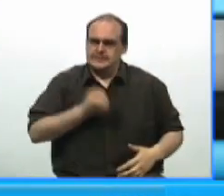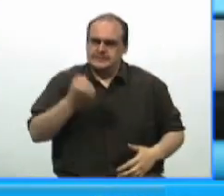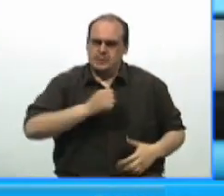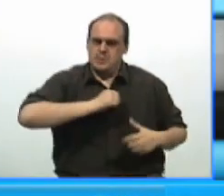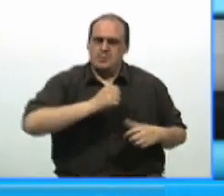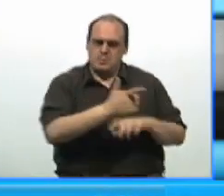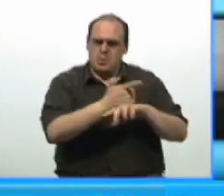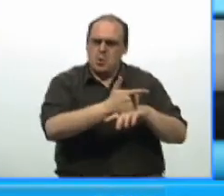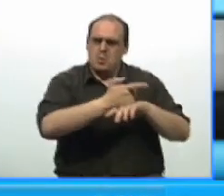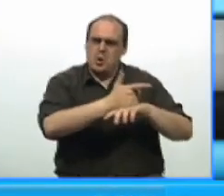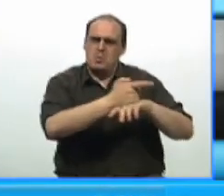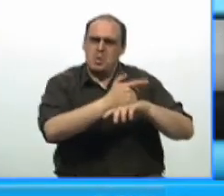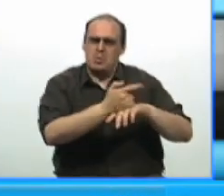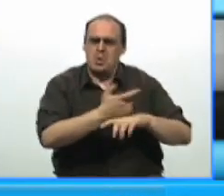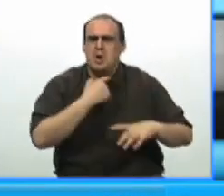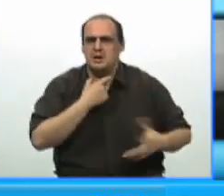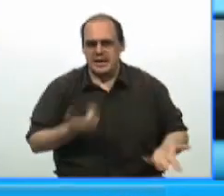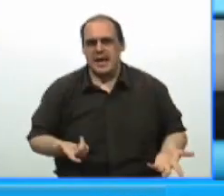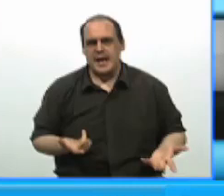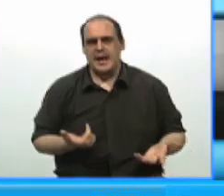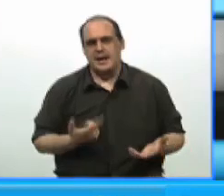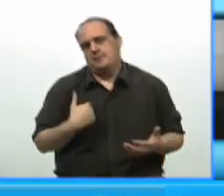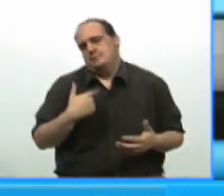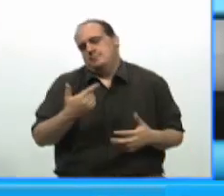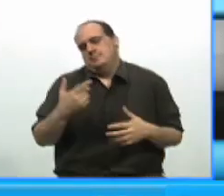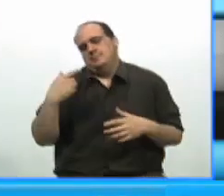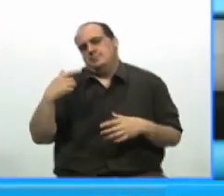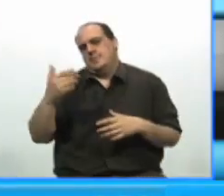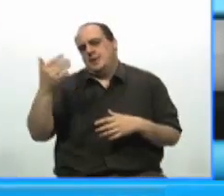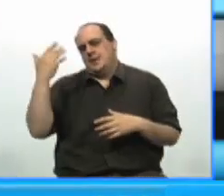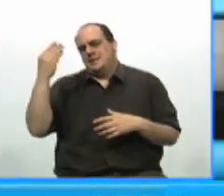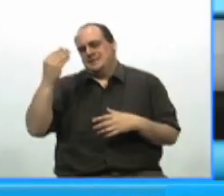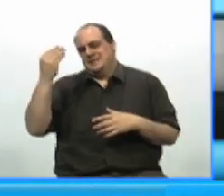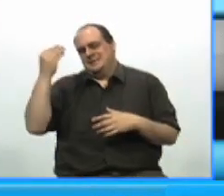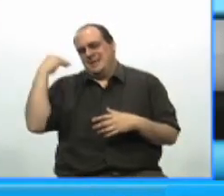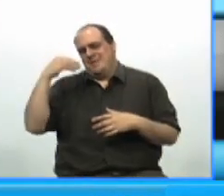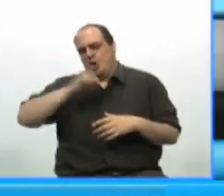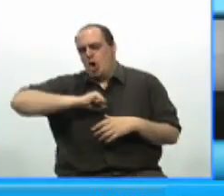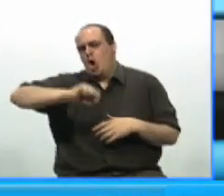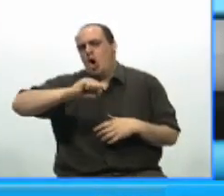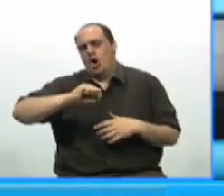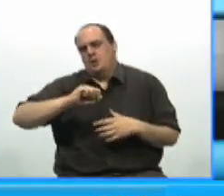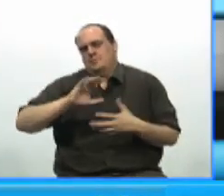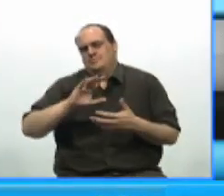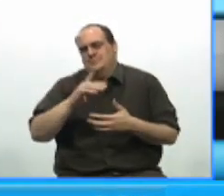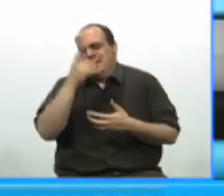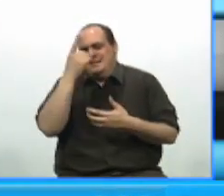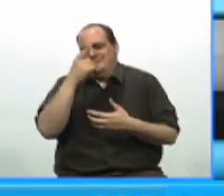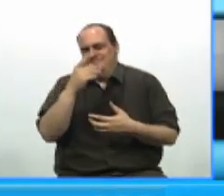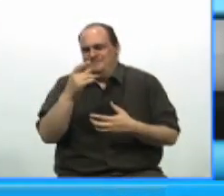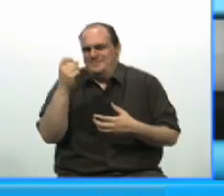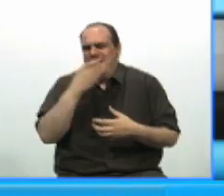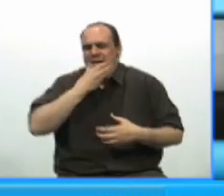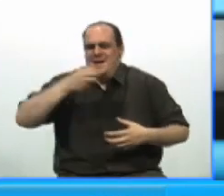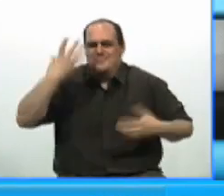convertir goles. Obviamente el gol del otro día fue de otra galaxia, de otro partido, de otro planeta, si querés. Pero al fin y al cabo él tiene una pegada